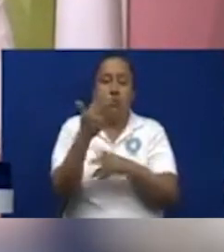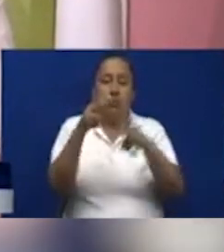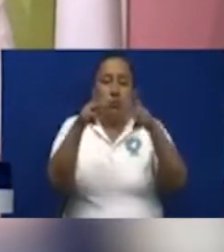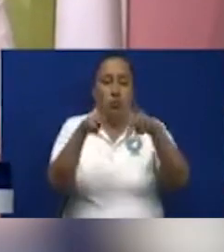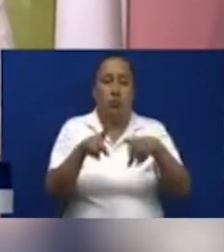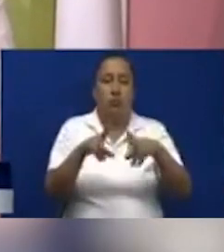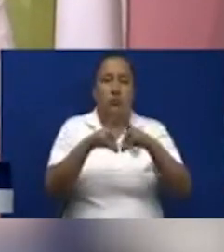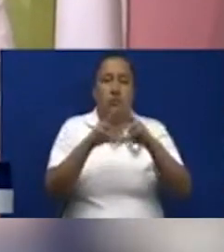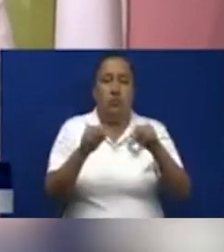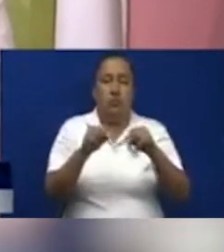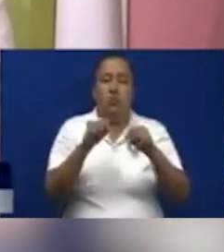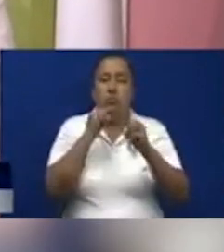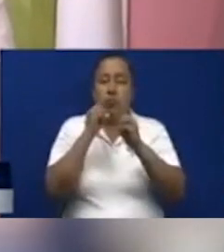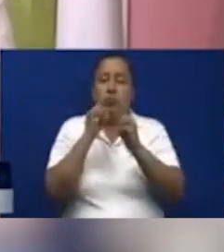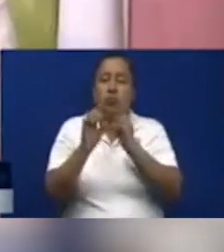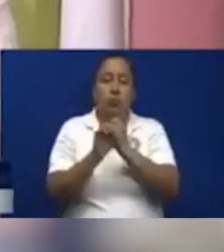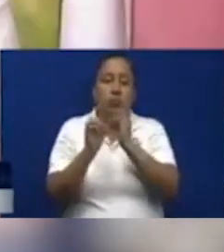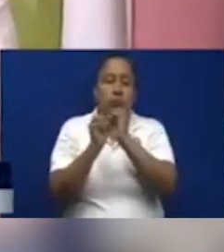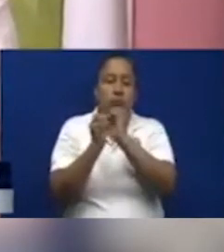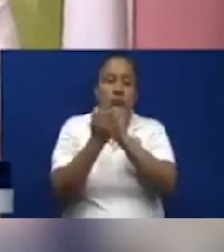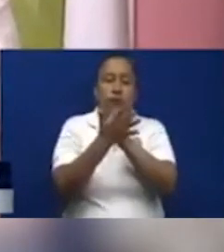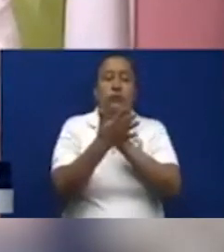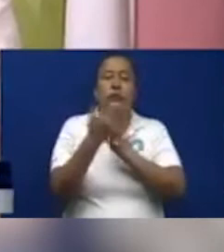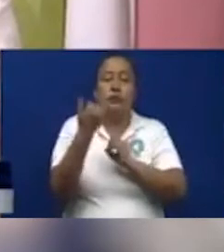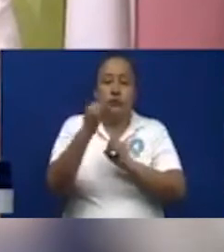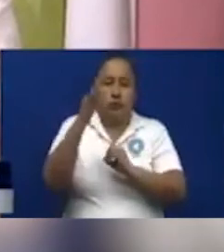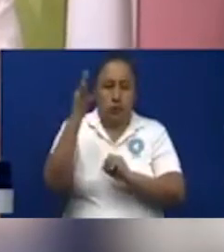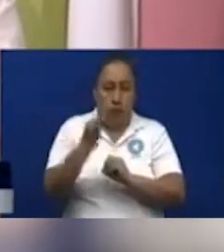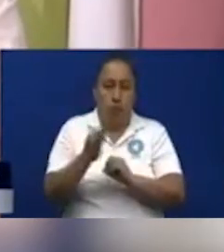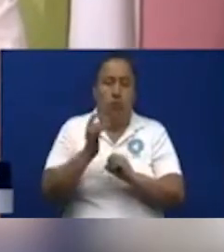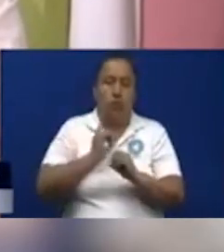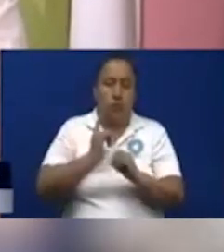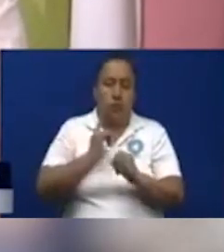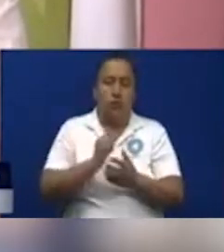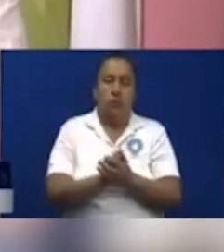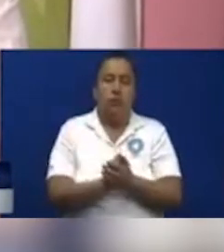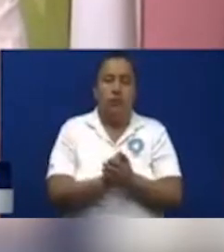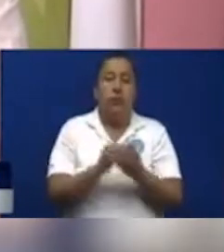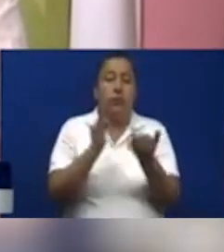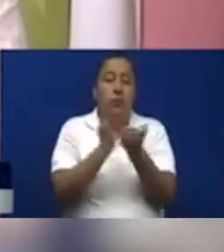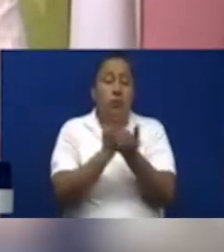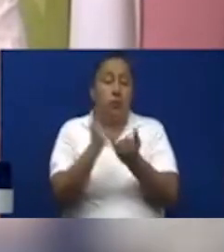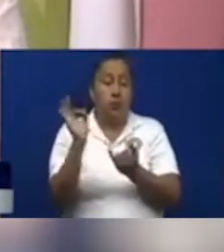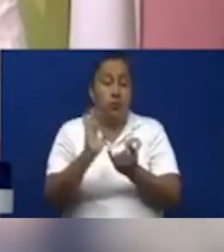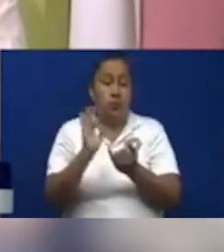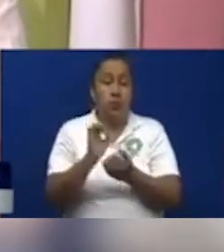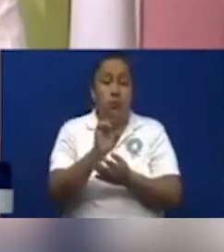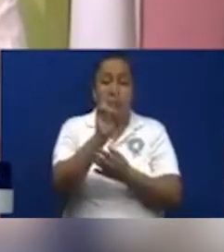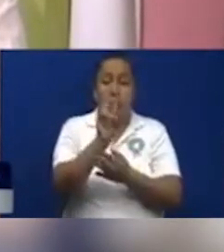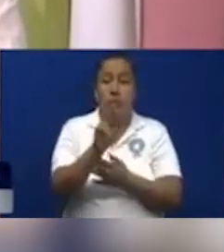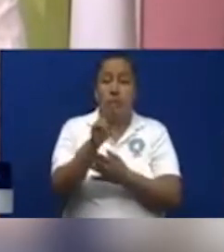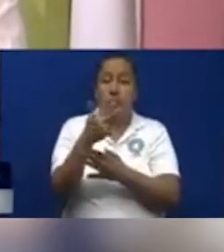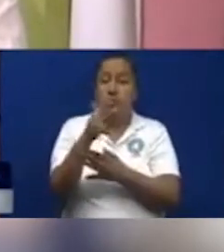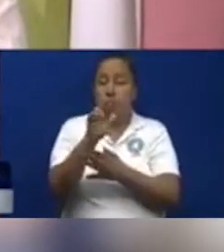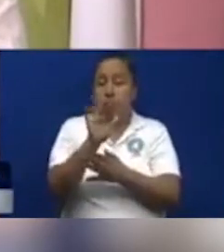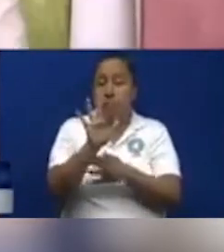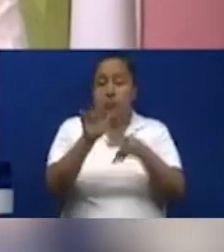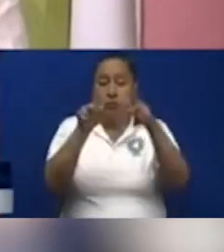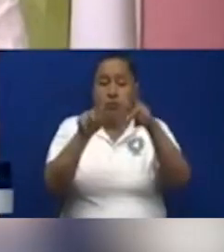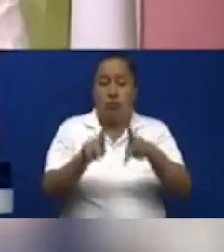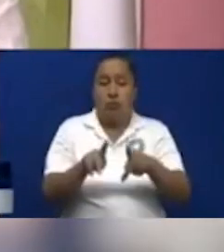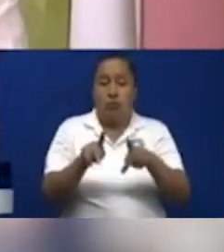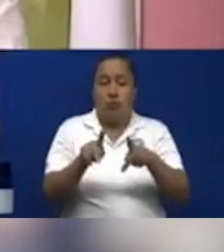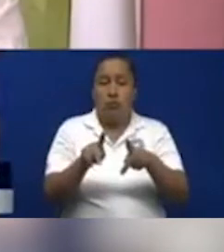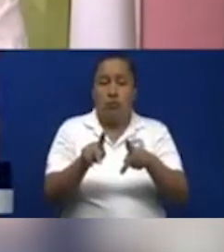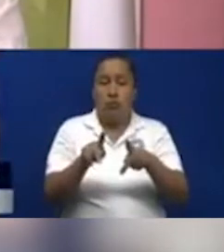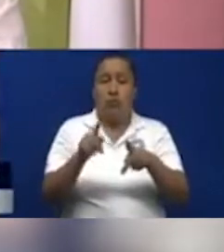con COVID-19 confirmados o probables por clínica. De la misma forma, 285 personas de las que